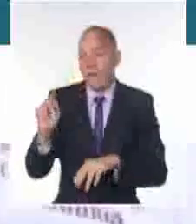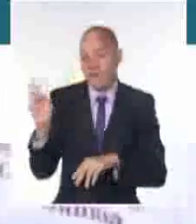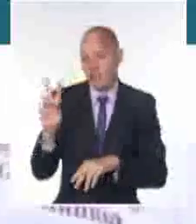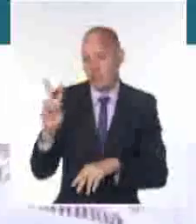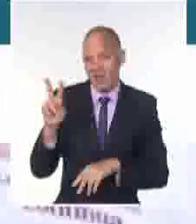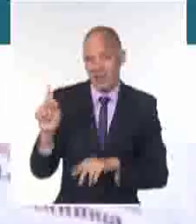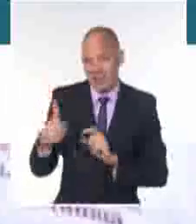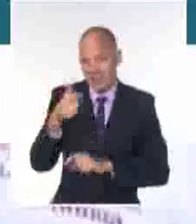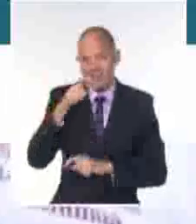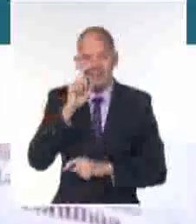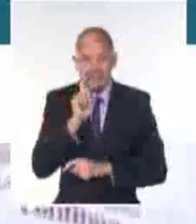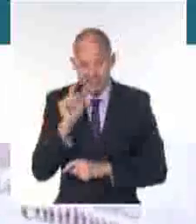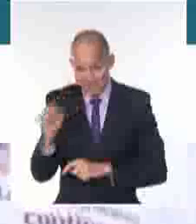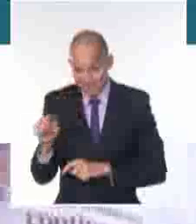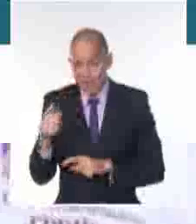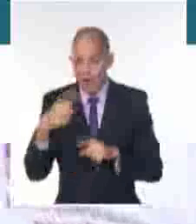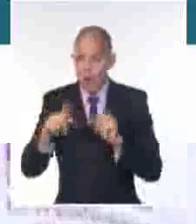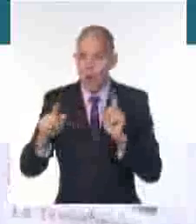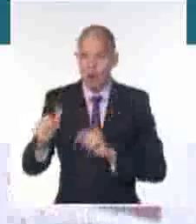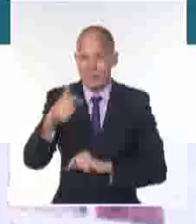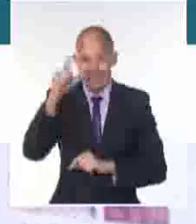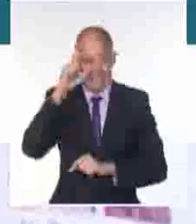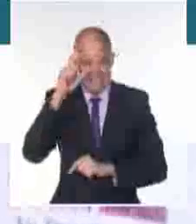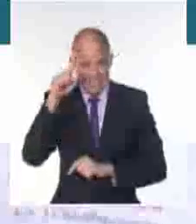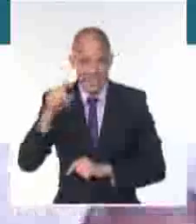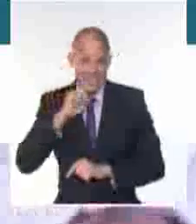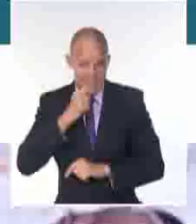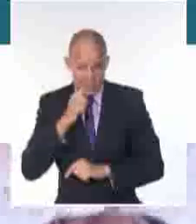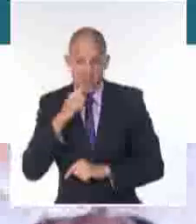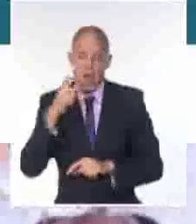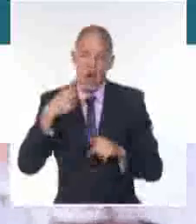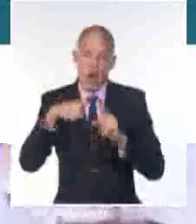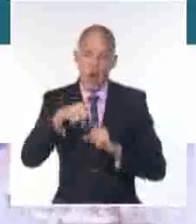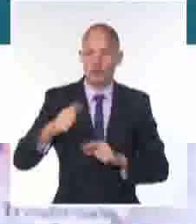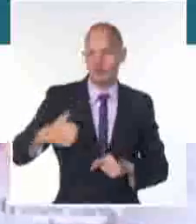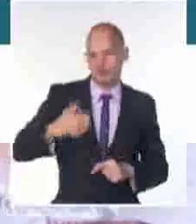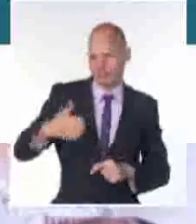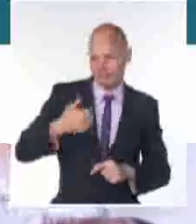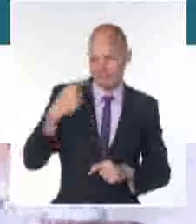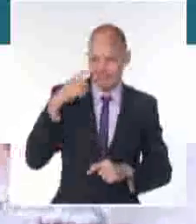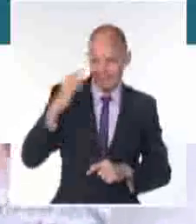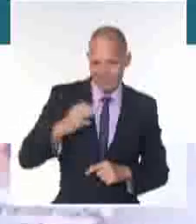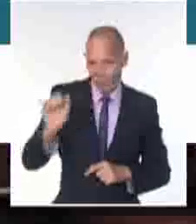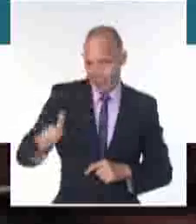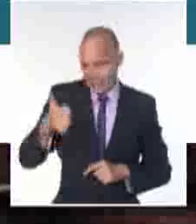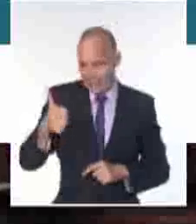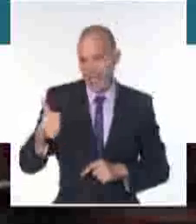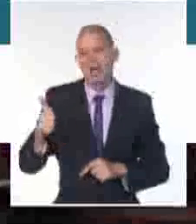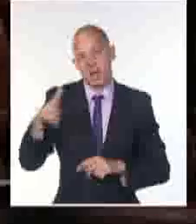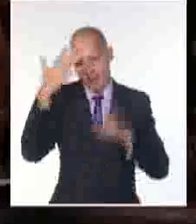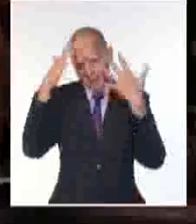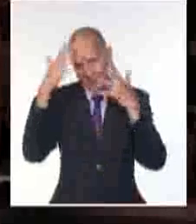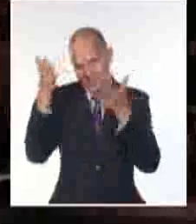inquilino de la Casa Blanca Joe biden y el Primer Ministro canadiense J se sumaron a las